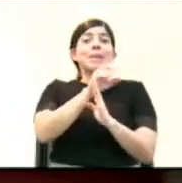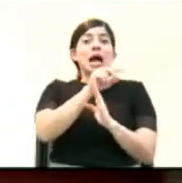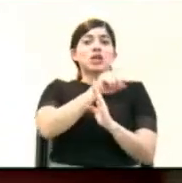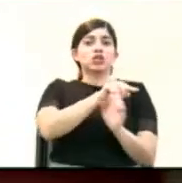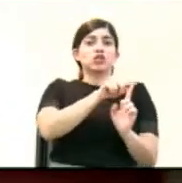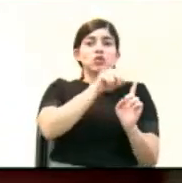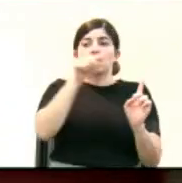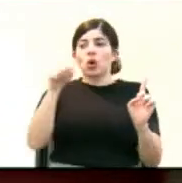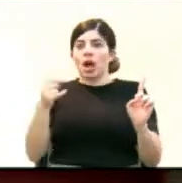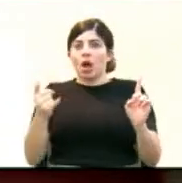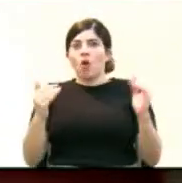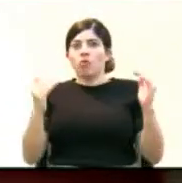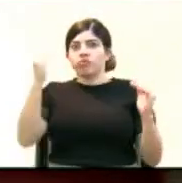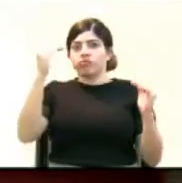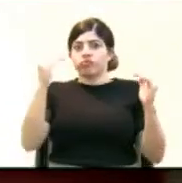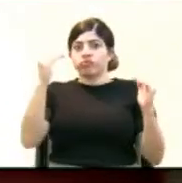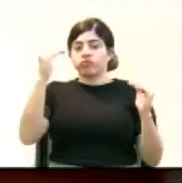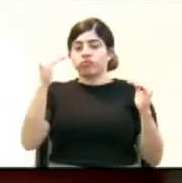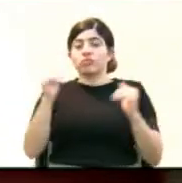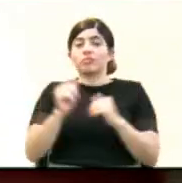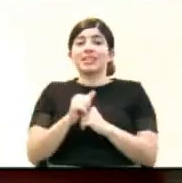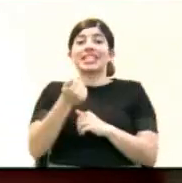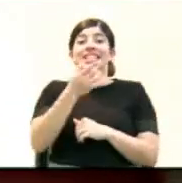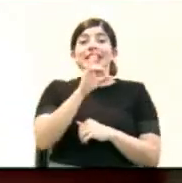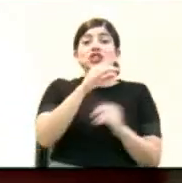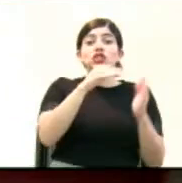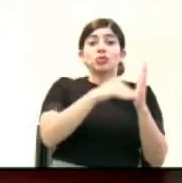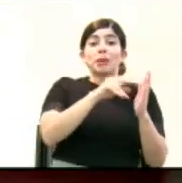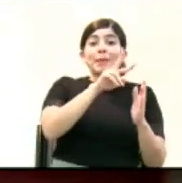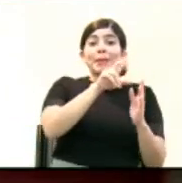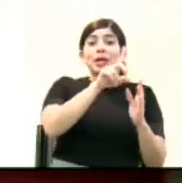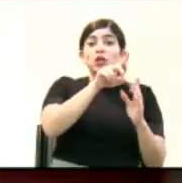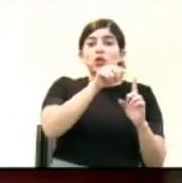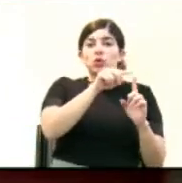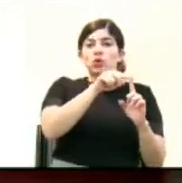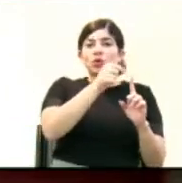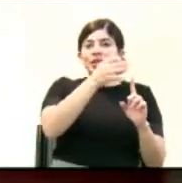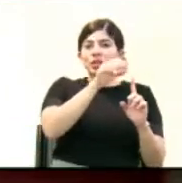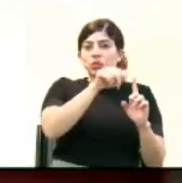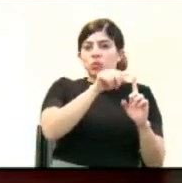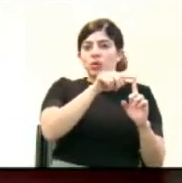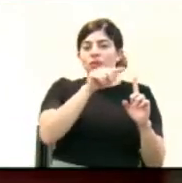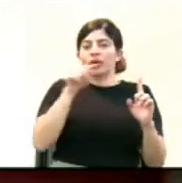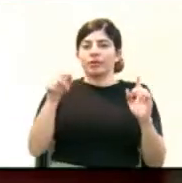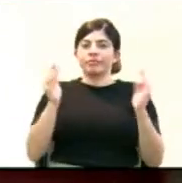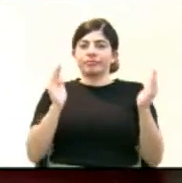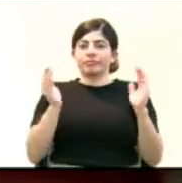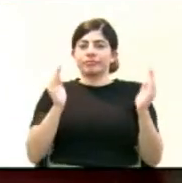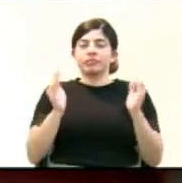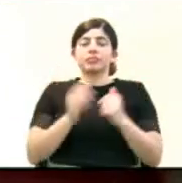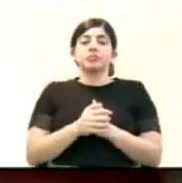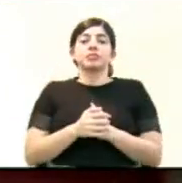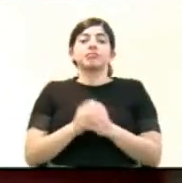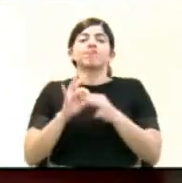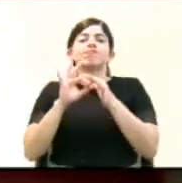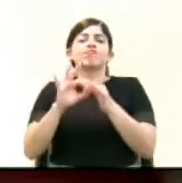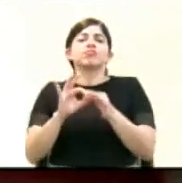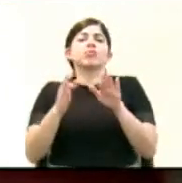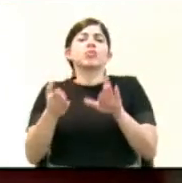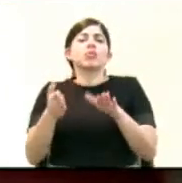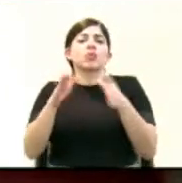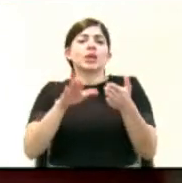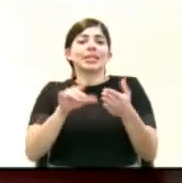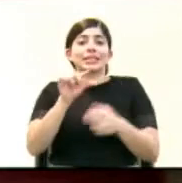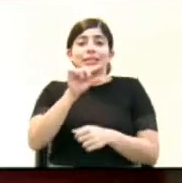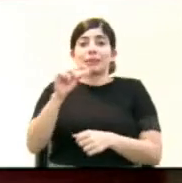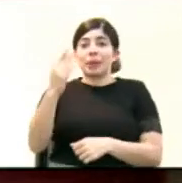cuando la semana epidemiológica 19 sumó 18.021 casos. En lo que respecta a fallecimientos,